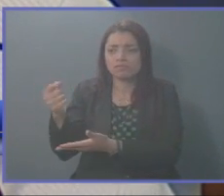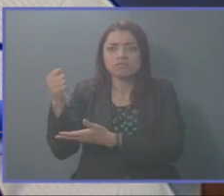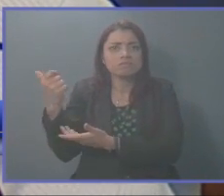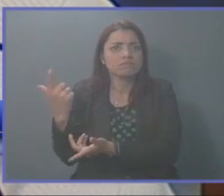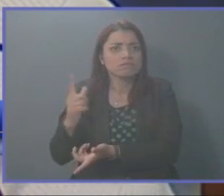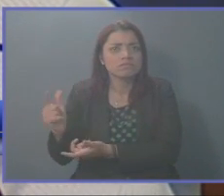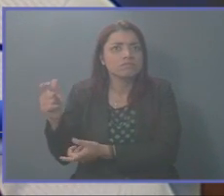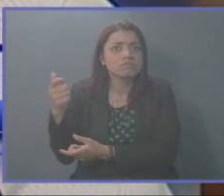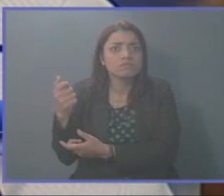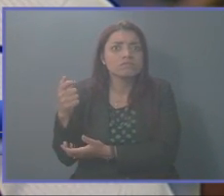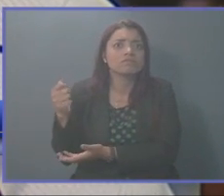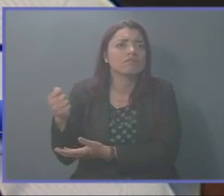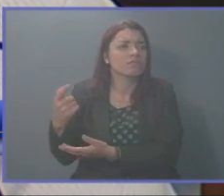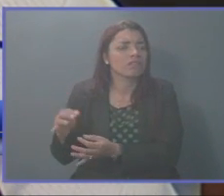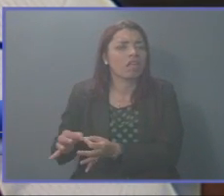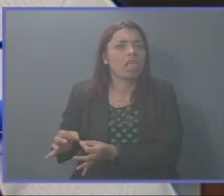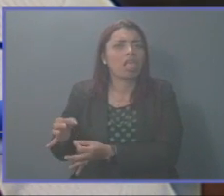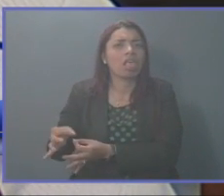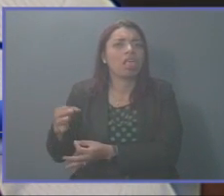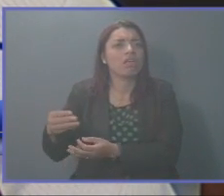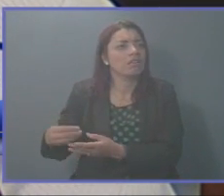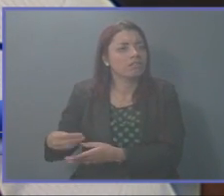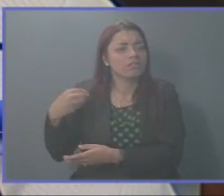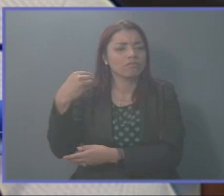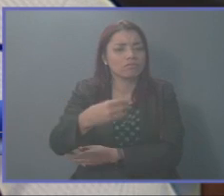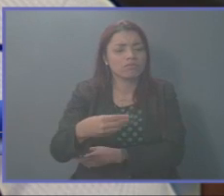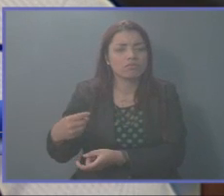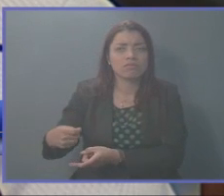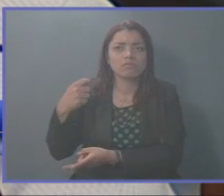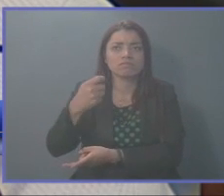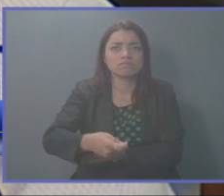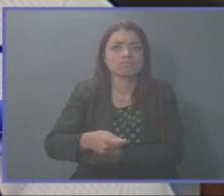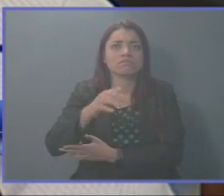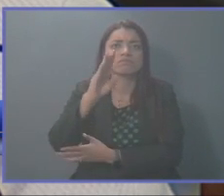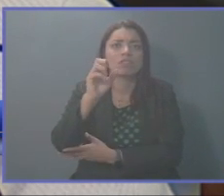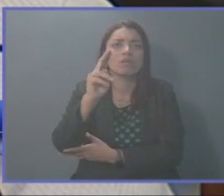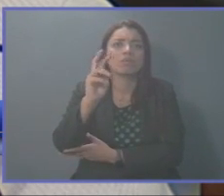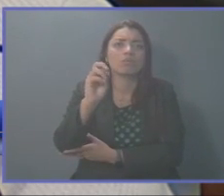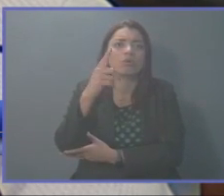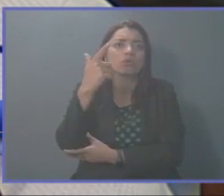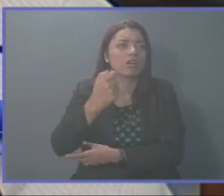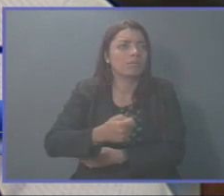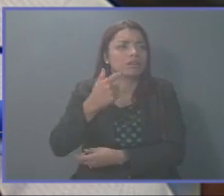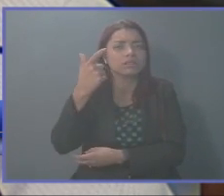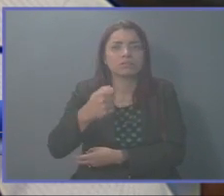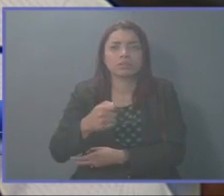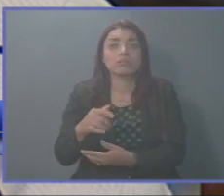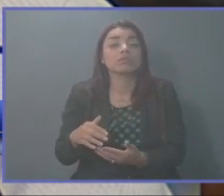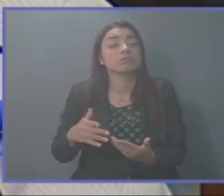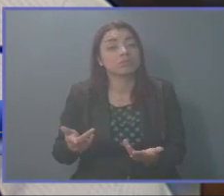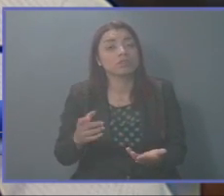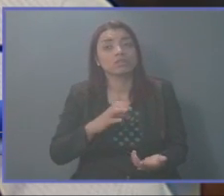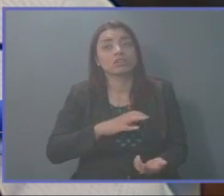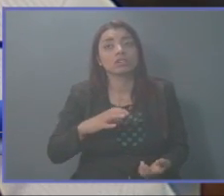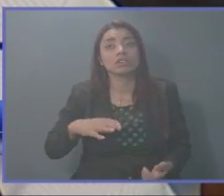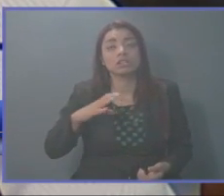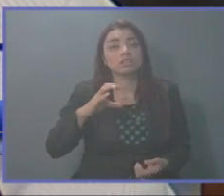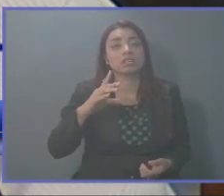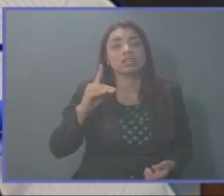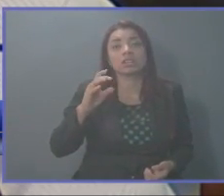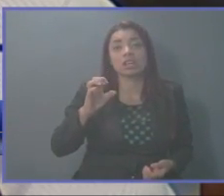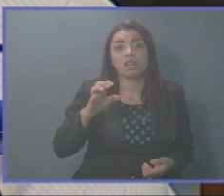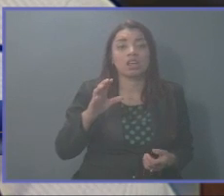quien retrasa la transferencia de ese bono de funcionamiento, y por eso es que los consejos directivos